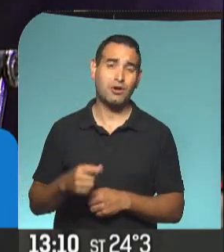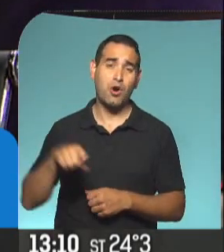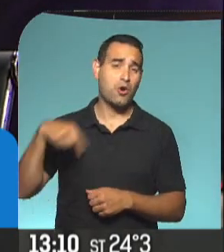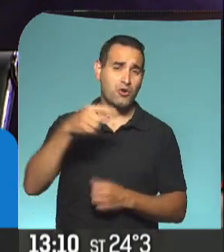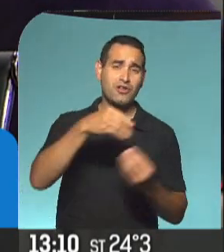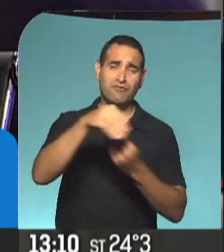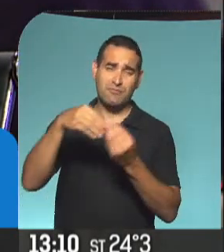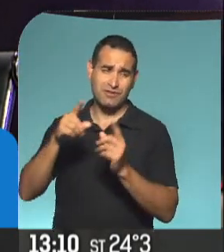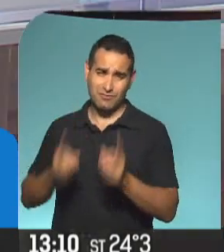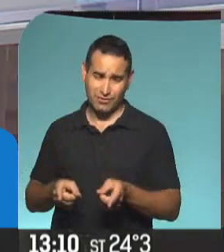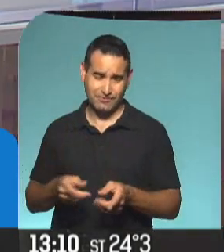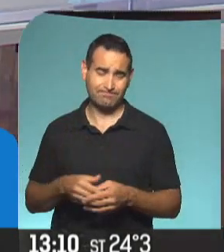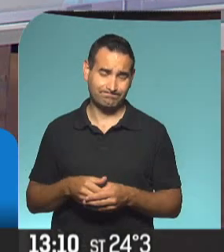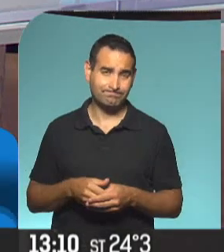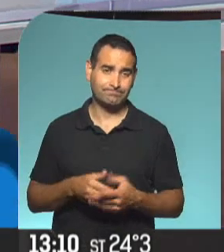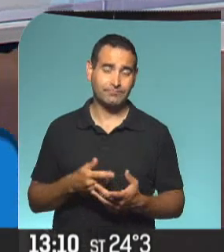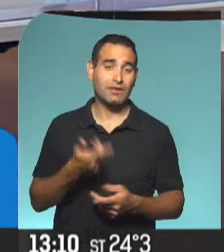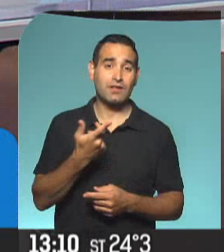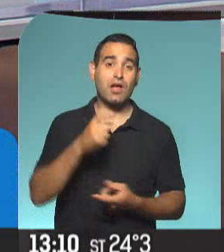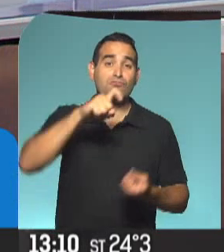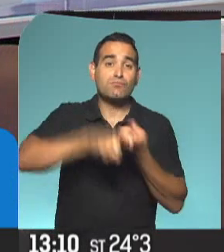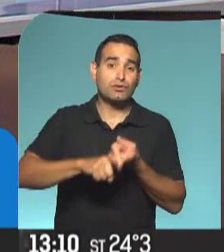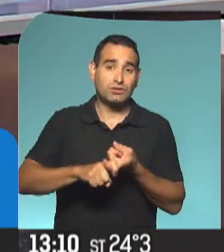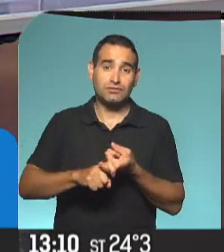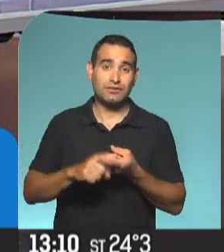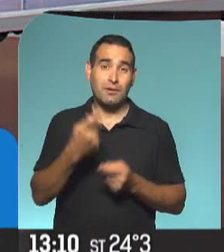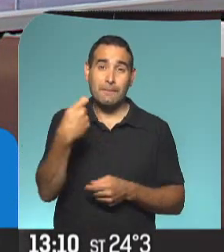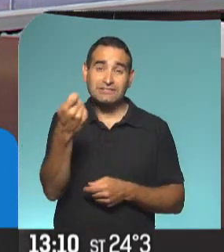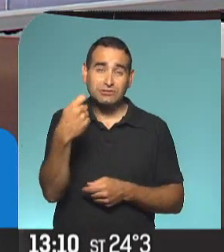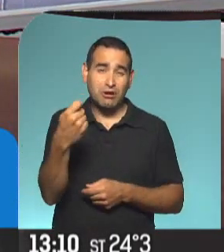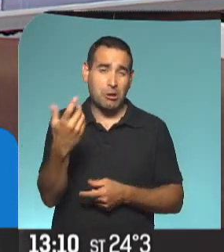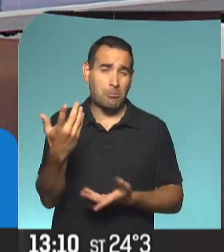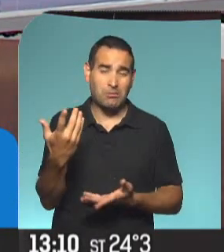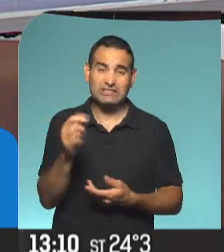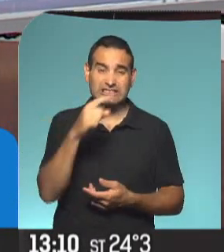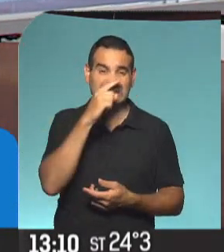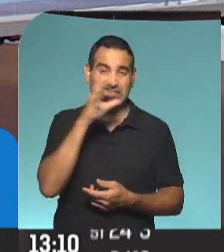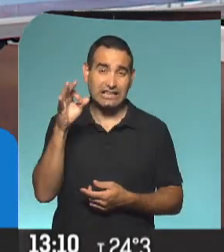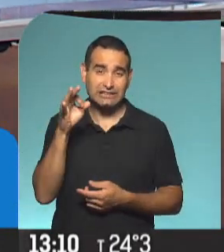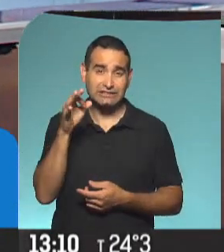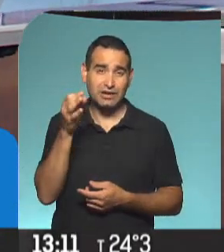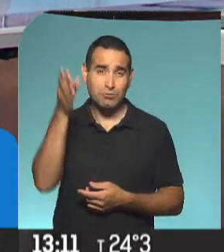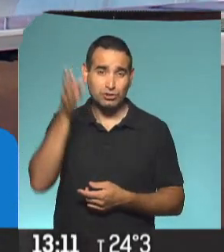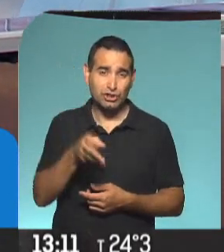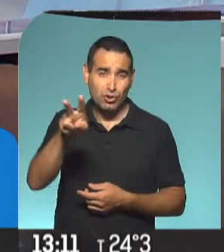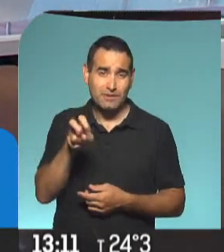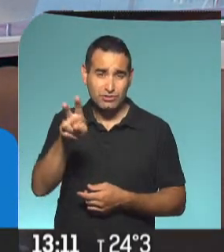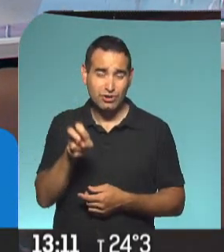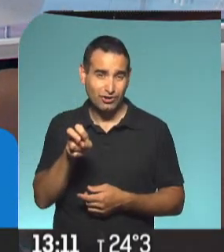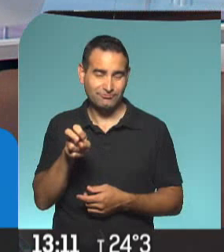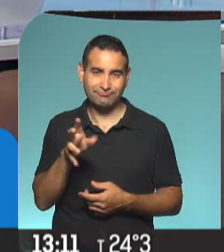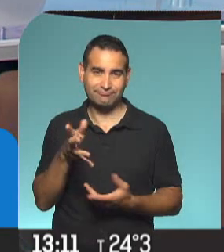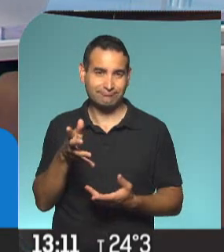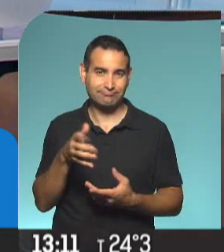familias también, como vos bien decís, las esposas que cobran una pensión, estamos hablando del 70% de lo que ellos cobraban,